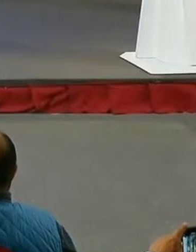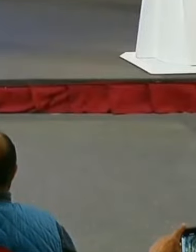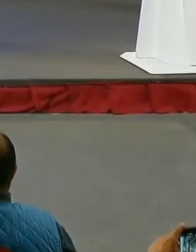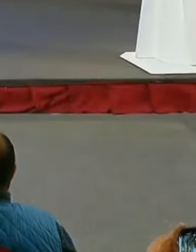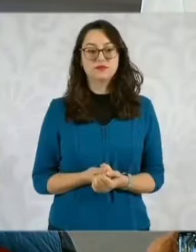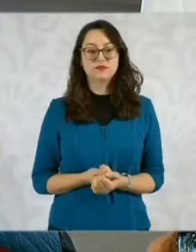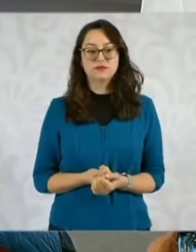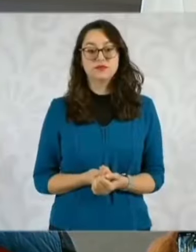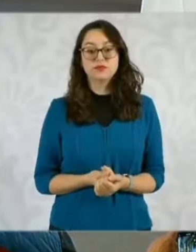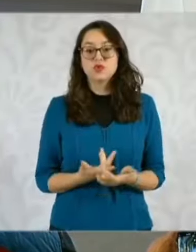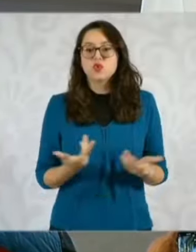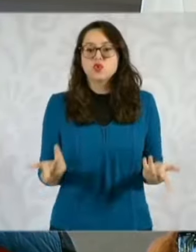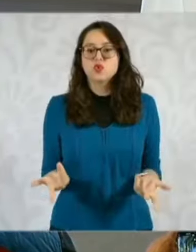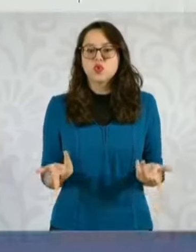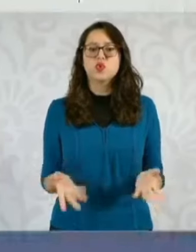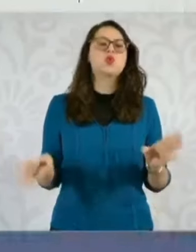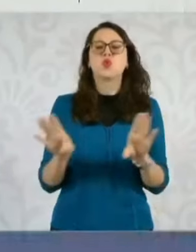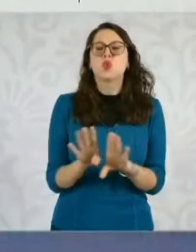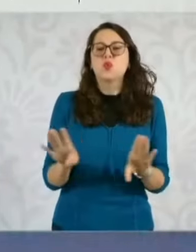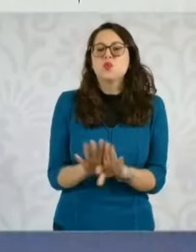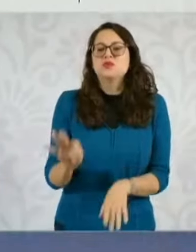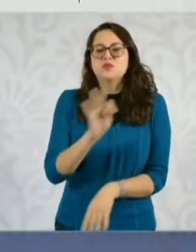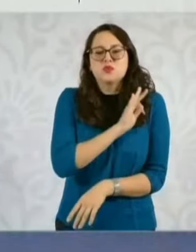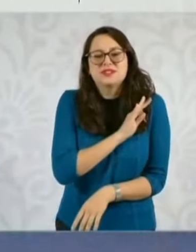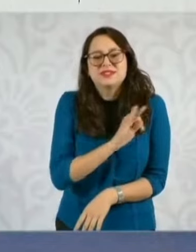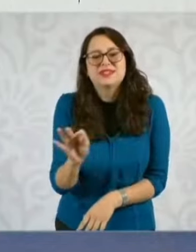Guerra quiere decir permiso para matar,